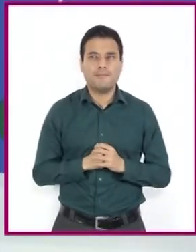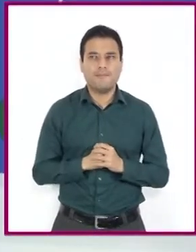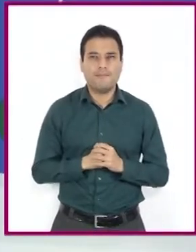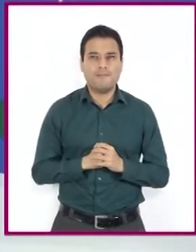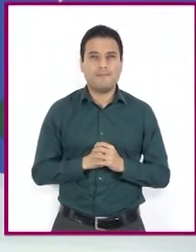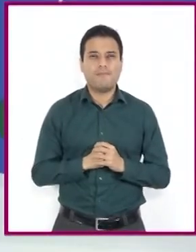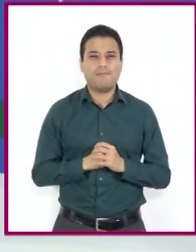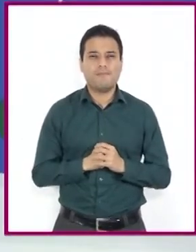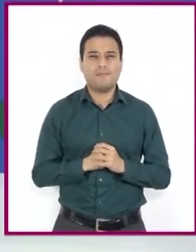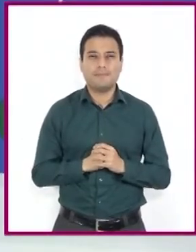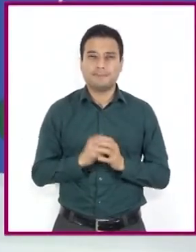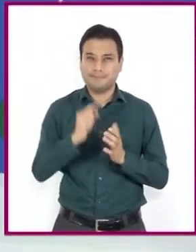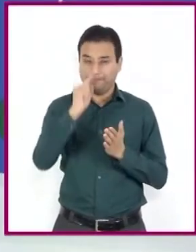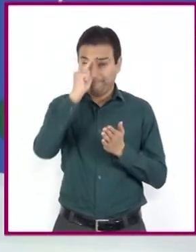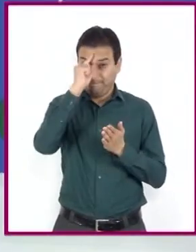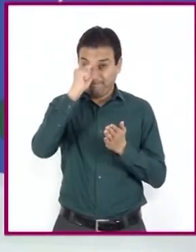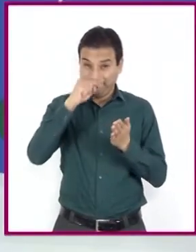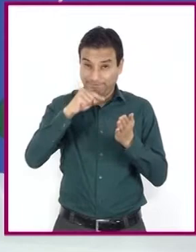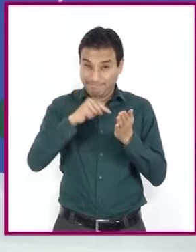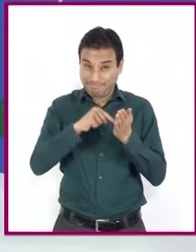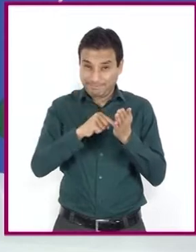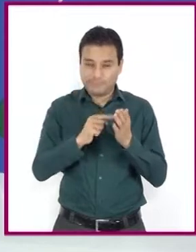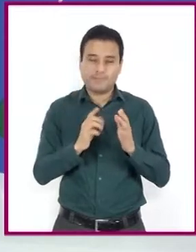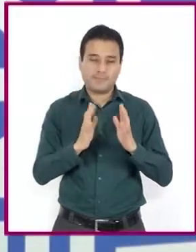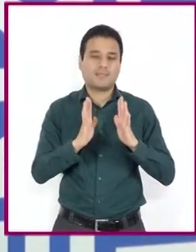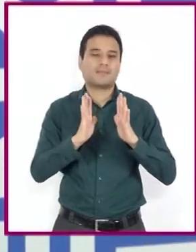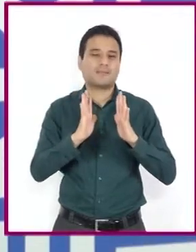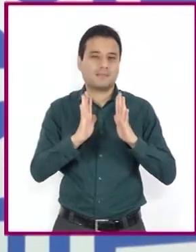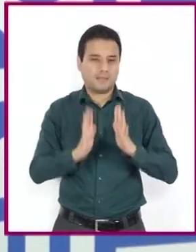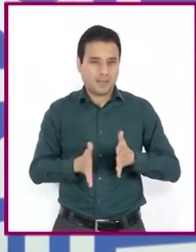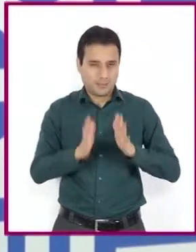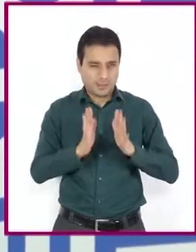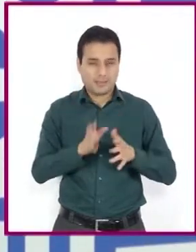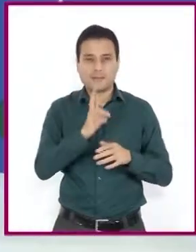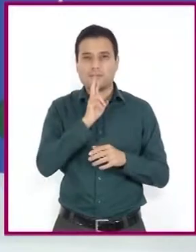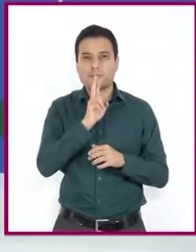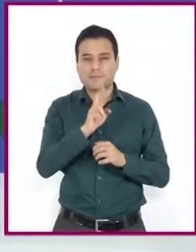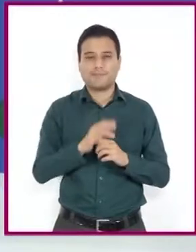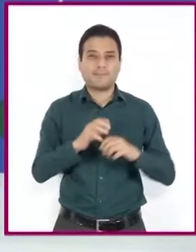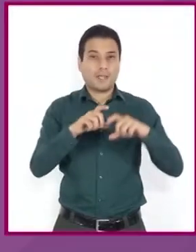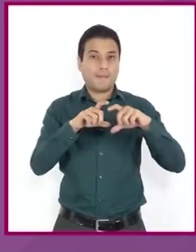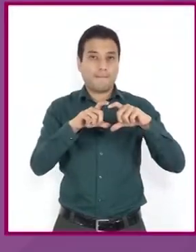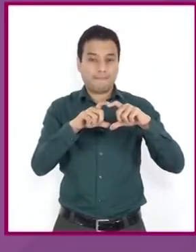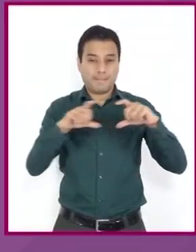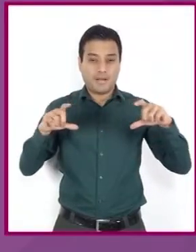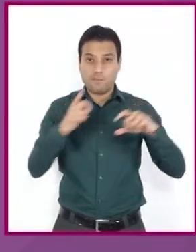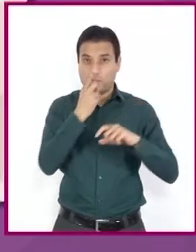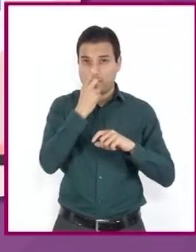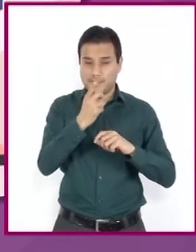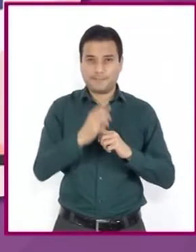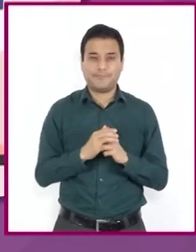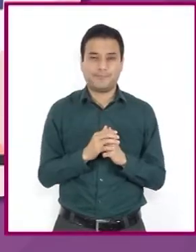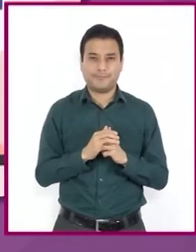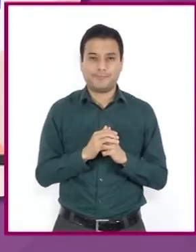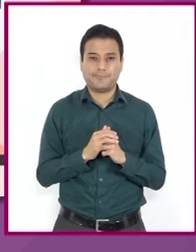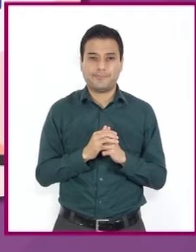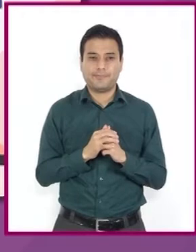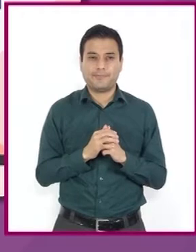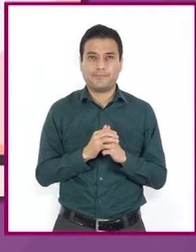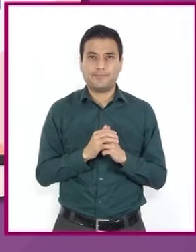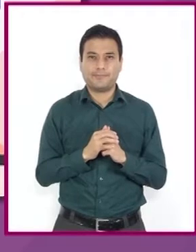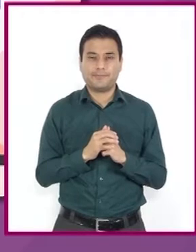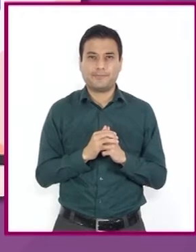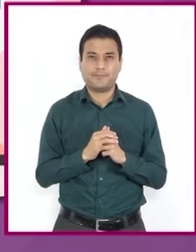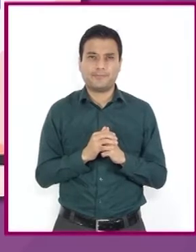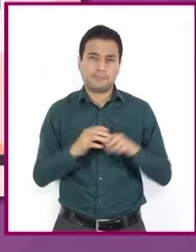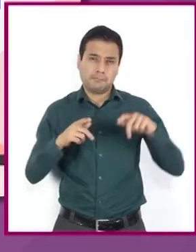Bueno, creo que ya encontré la respuesta. En el párrafo que dice, como parte de la generación